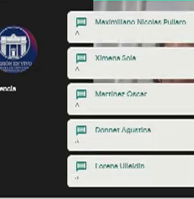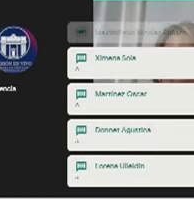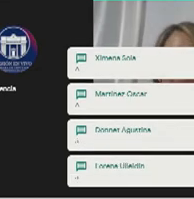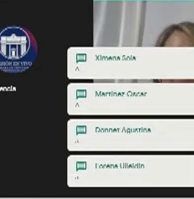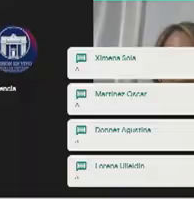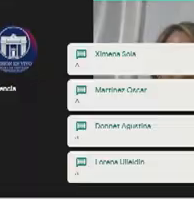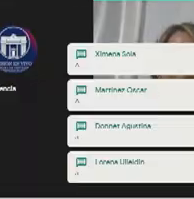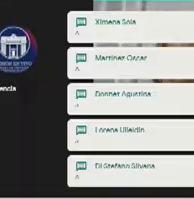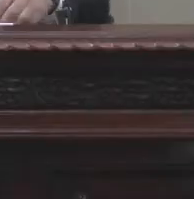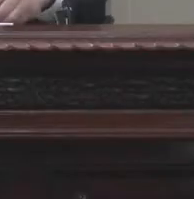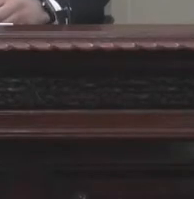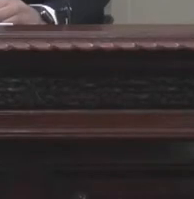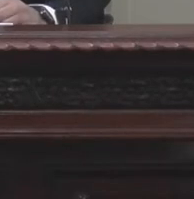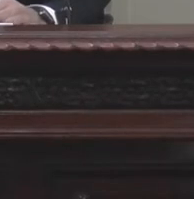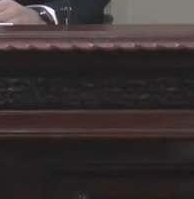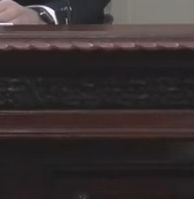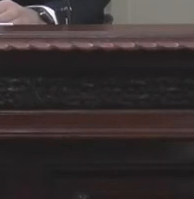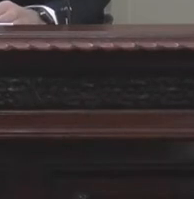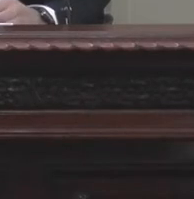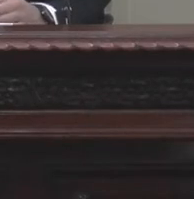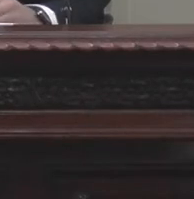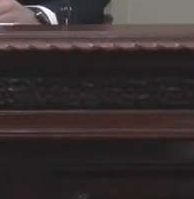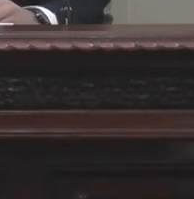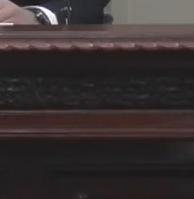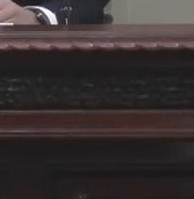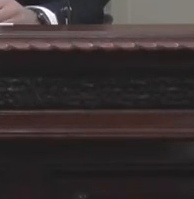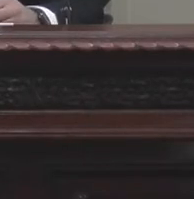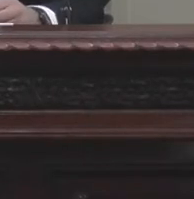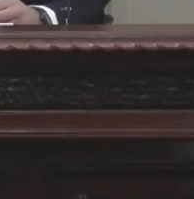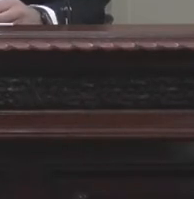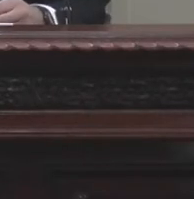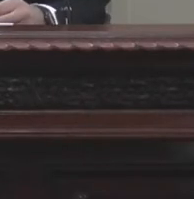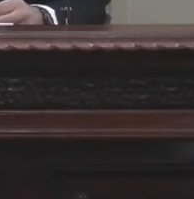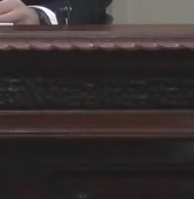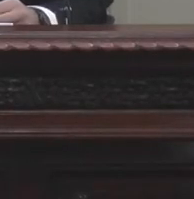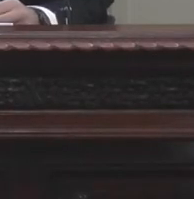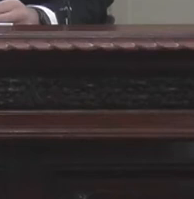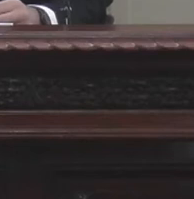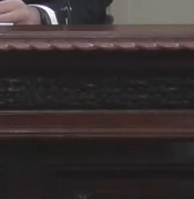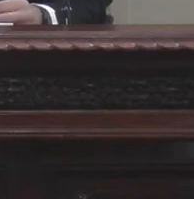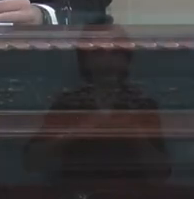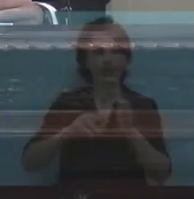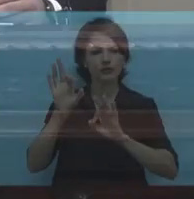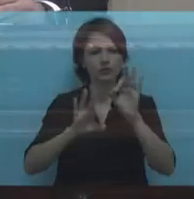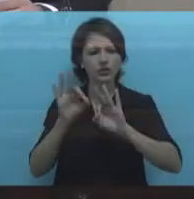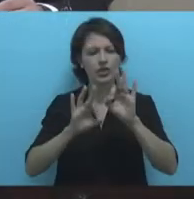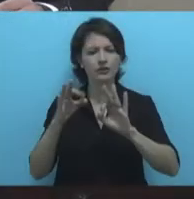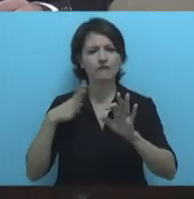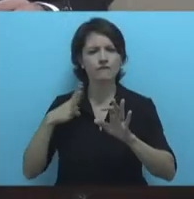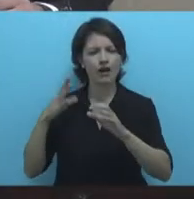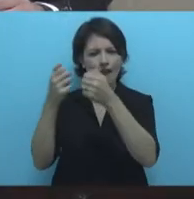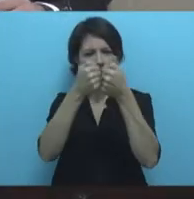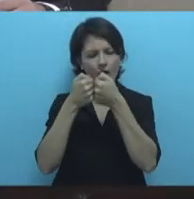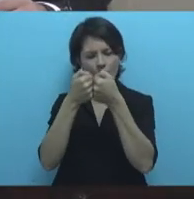ahora vamos a proceder a la lectura de los proyectos que no tienen dictamen lo acuerdo en labor parlamentaria según el